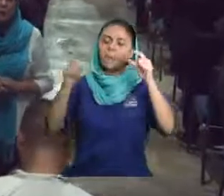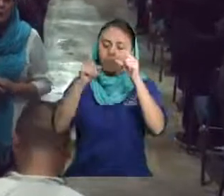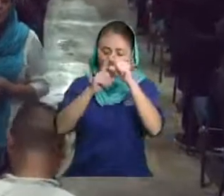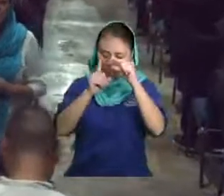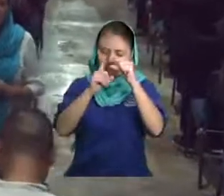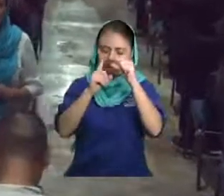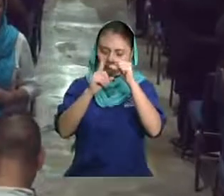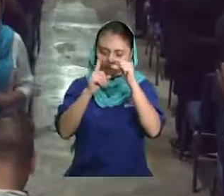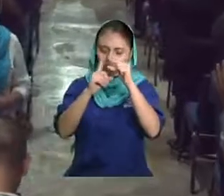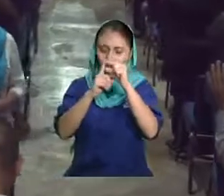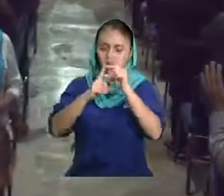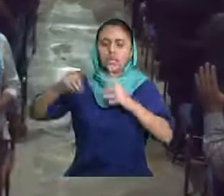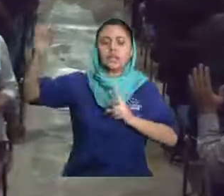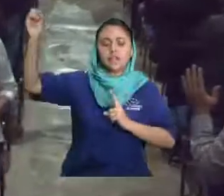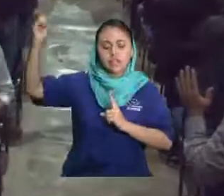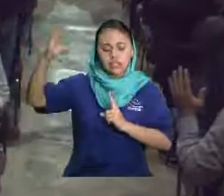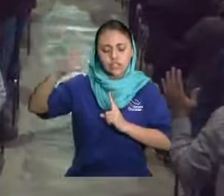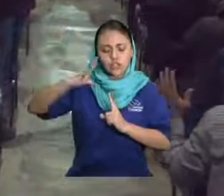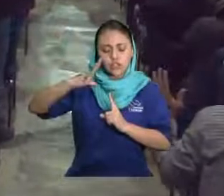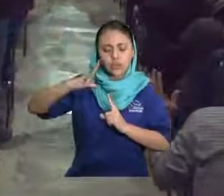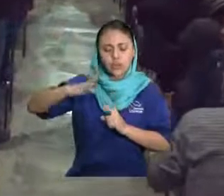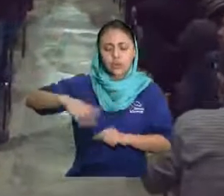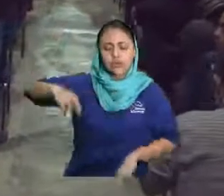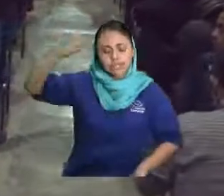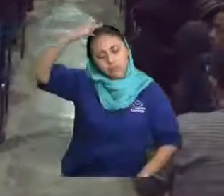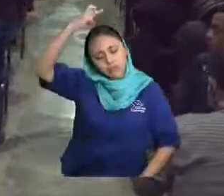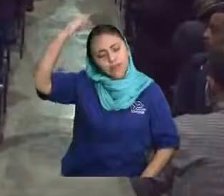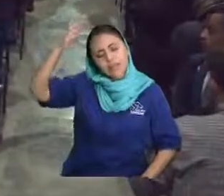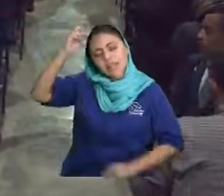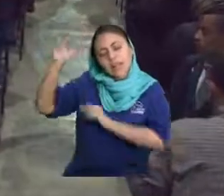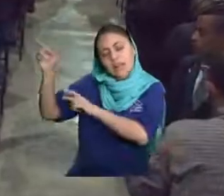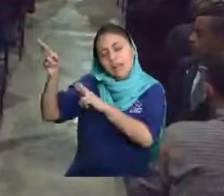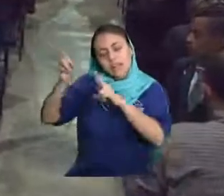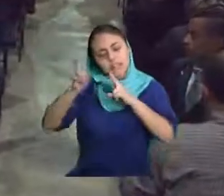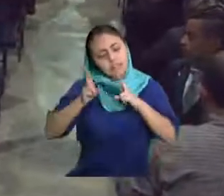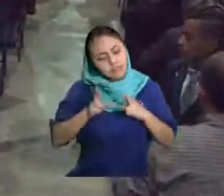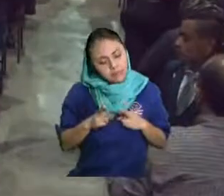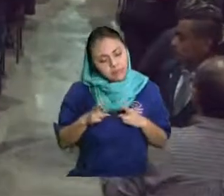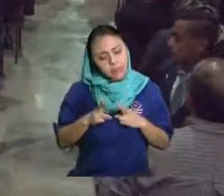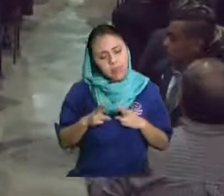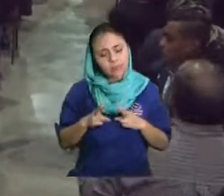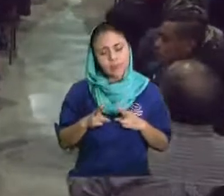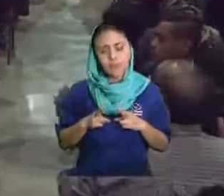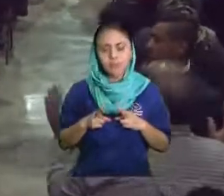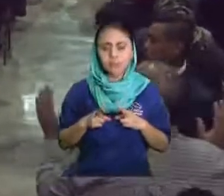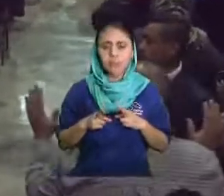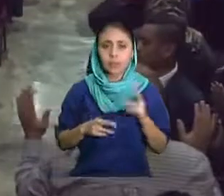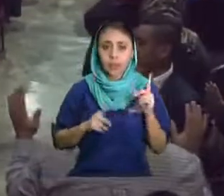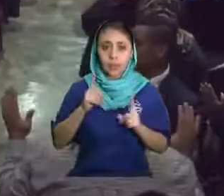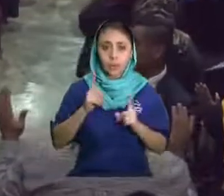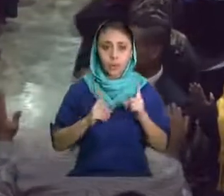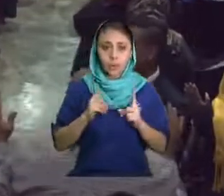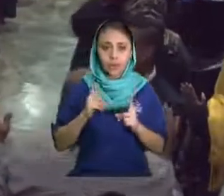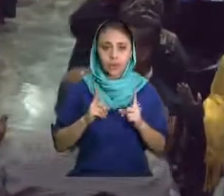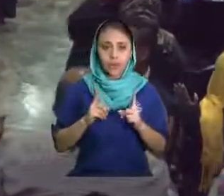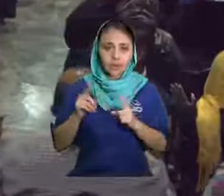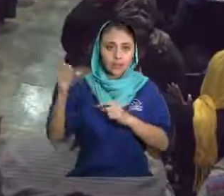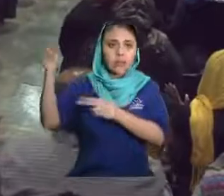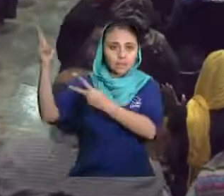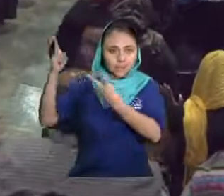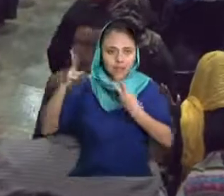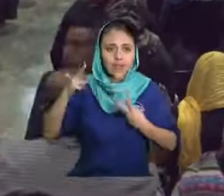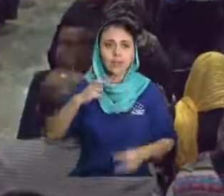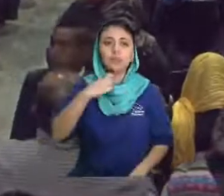ciencia, palabra, la profecía y aún la palabra profética en la cual se tendrá que basar. En